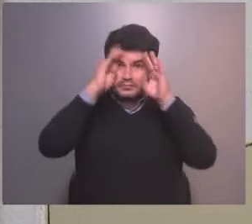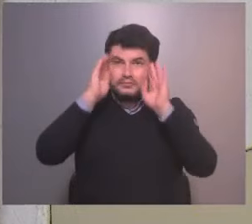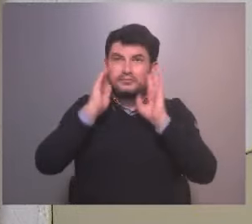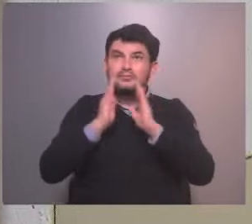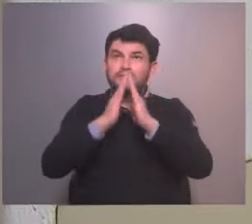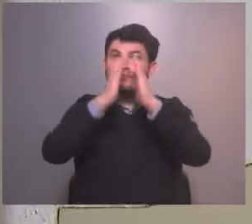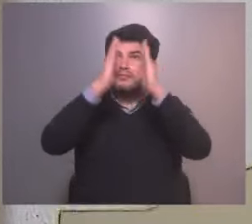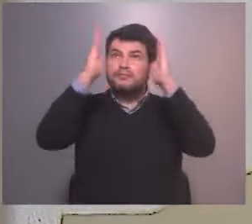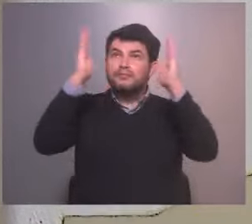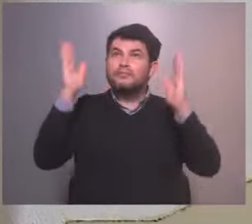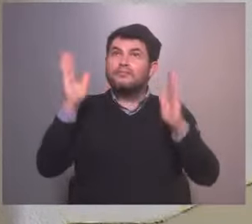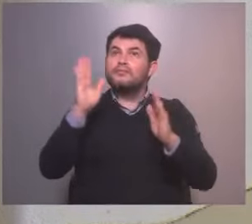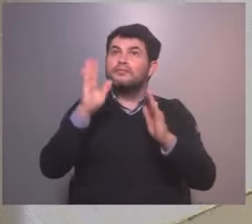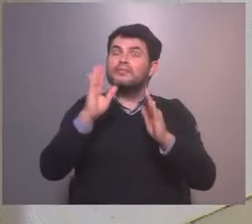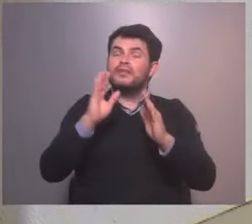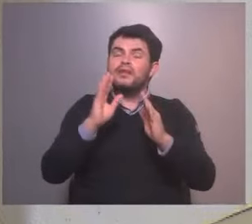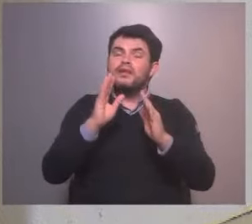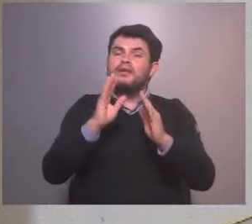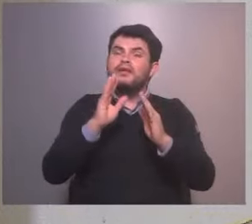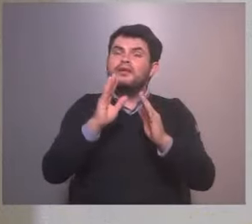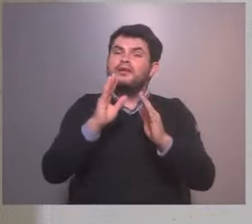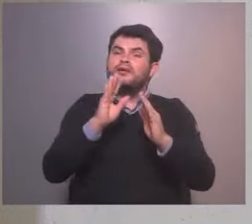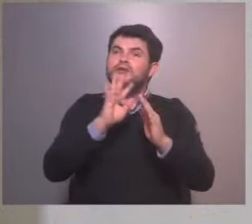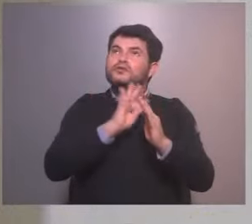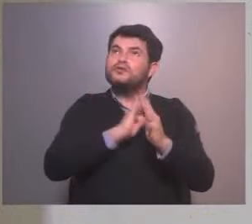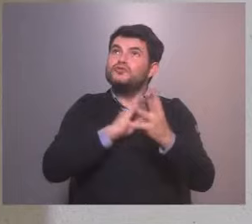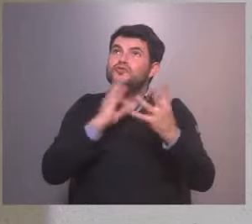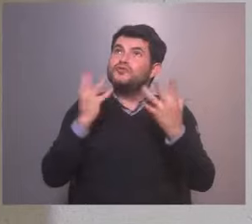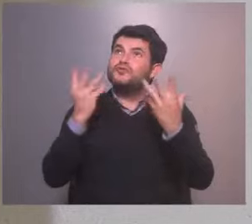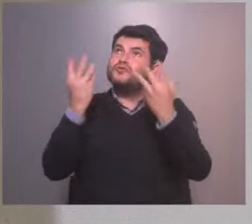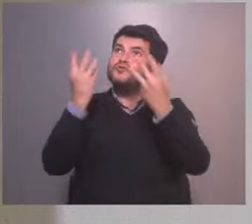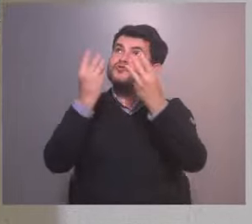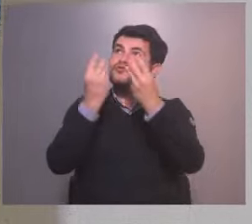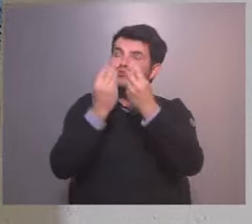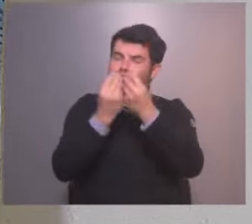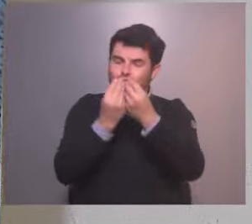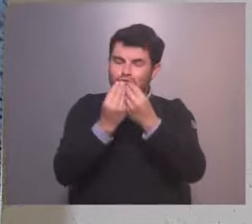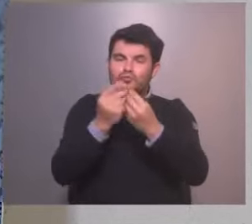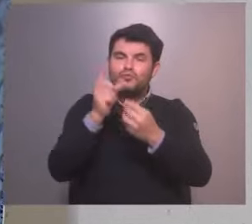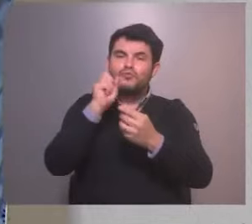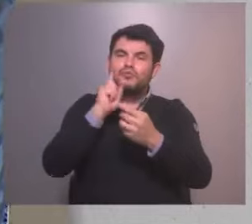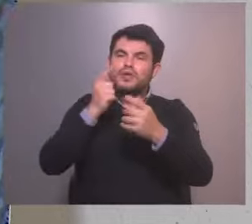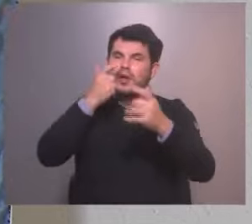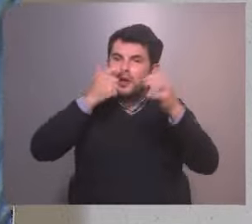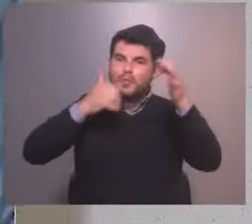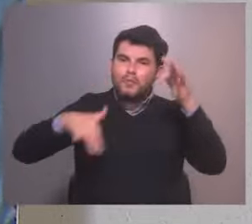mujeres, y bendito es el fruto de tu vientre, Jesús.